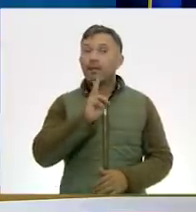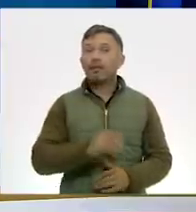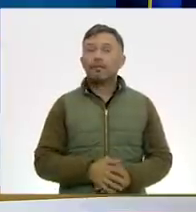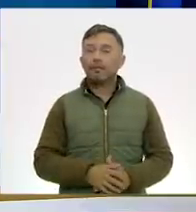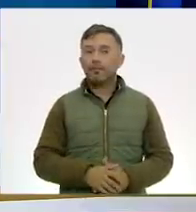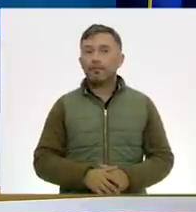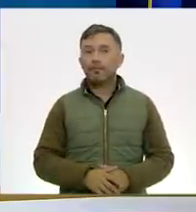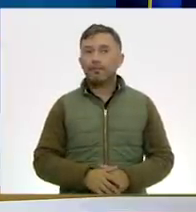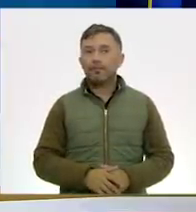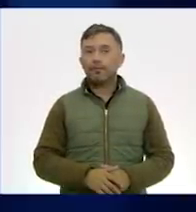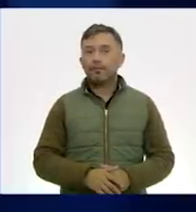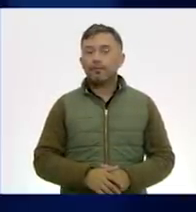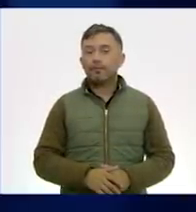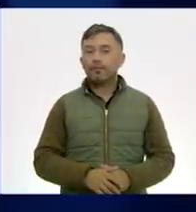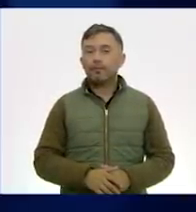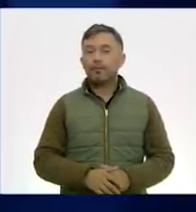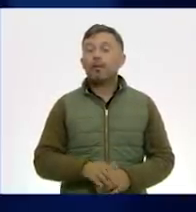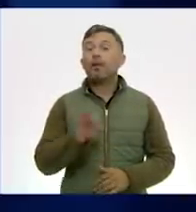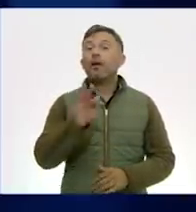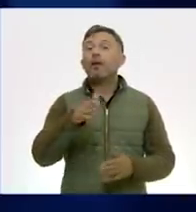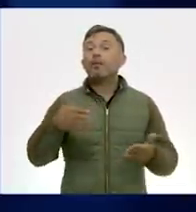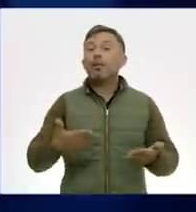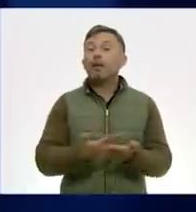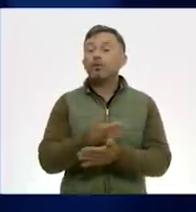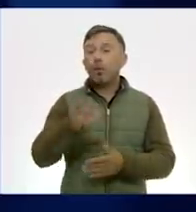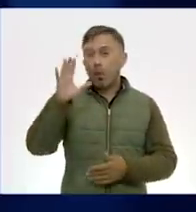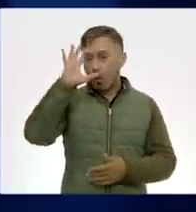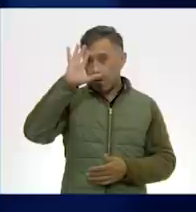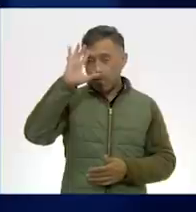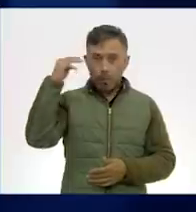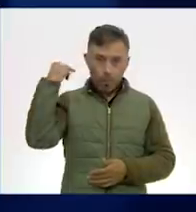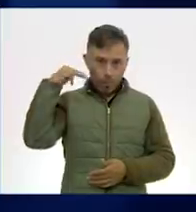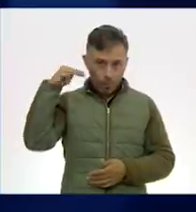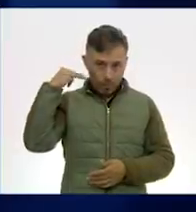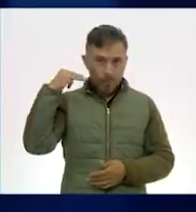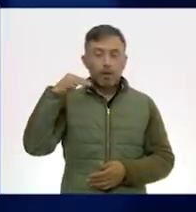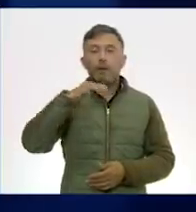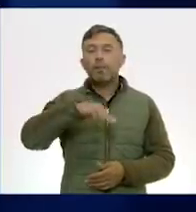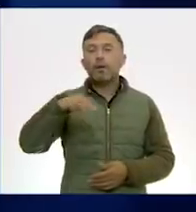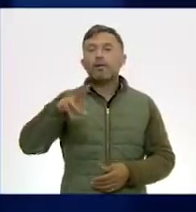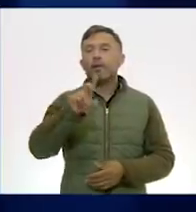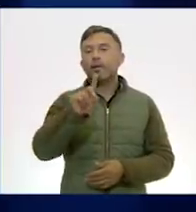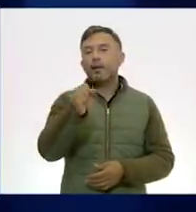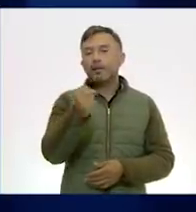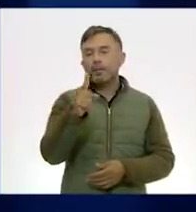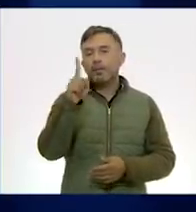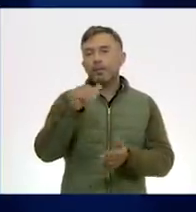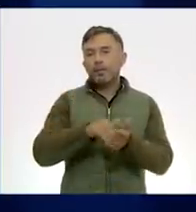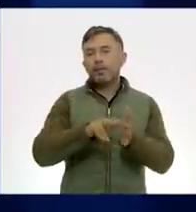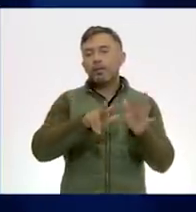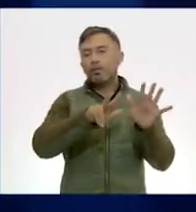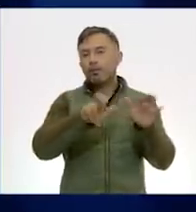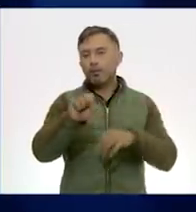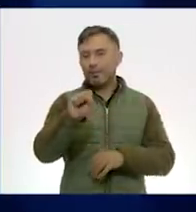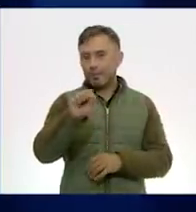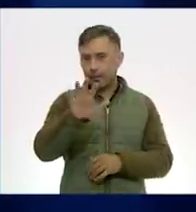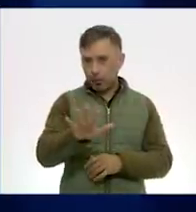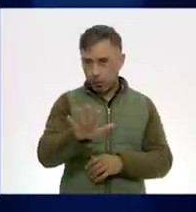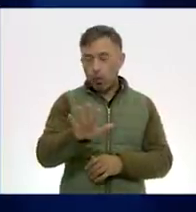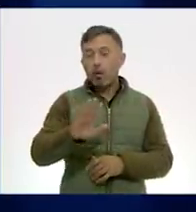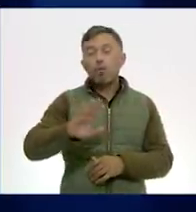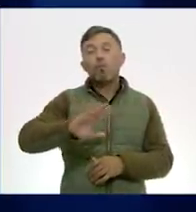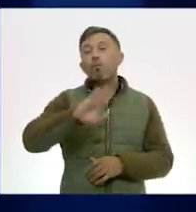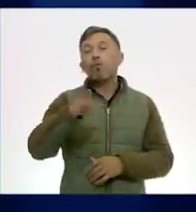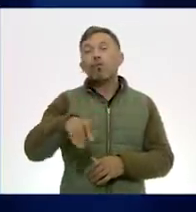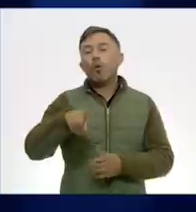dice? Nació en Morelia el 30 de septiembre de 1765 y murió en